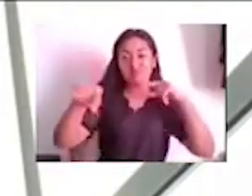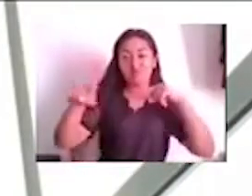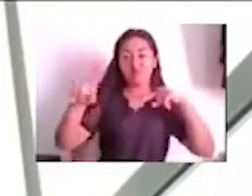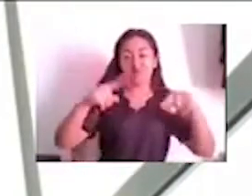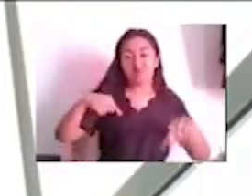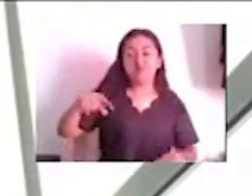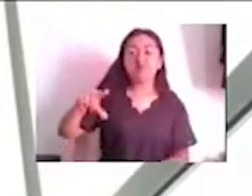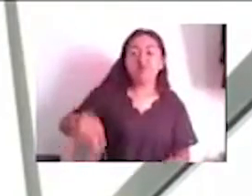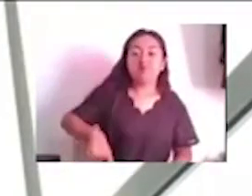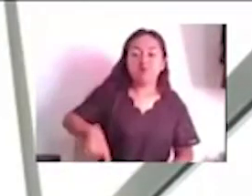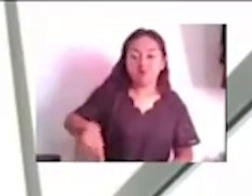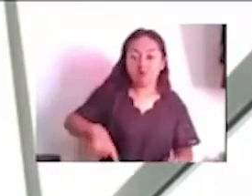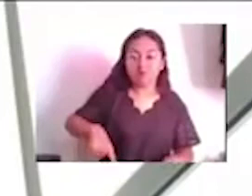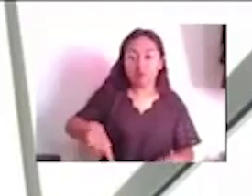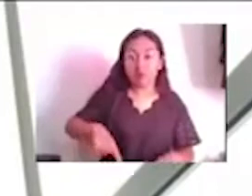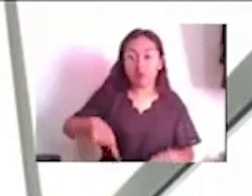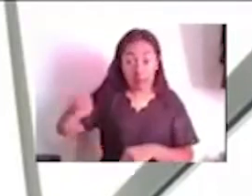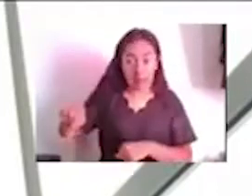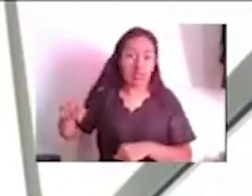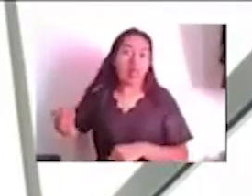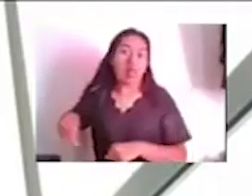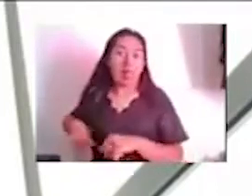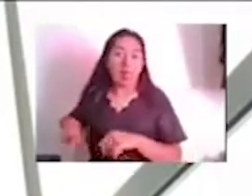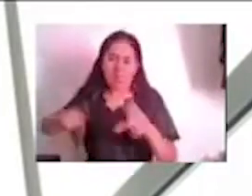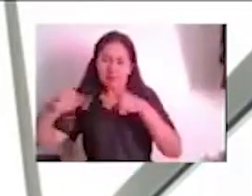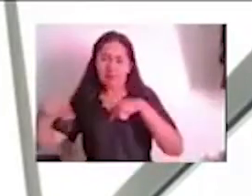podía directamente gobernar, sino fue impuesto